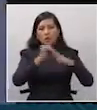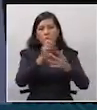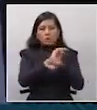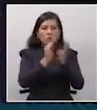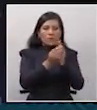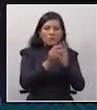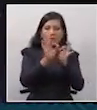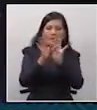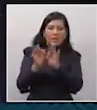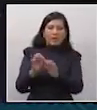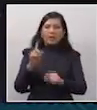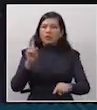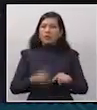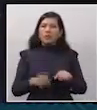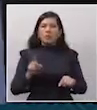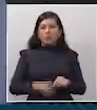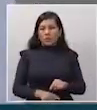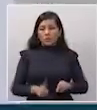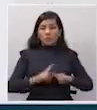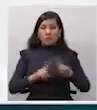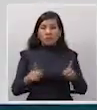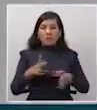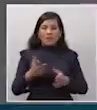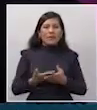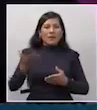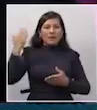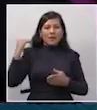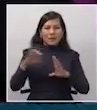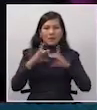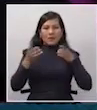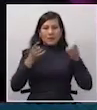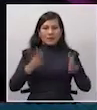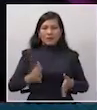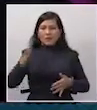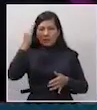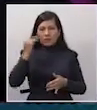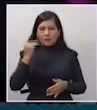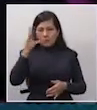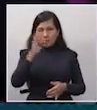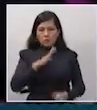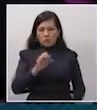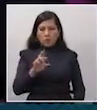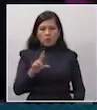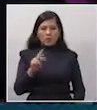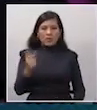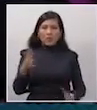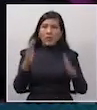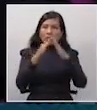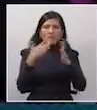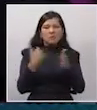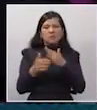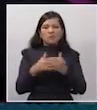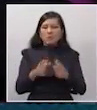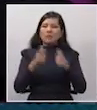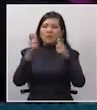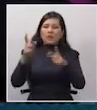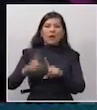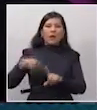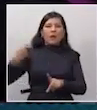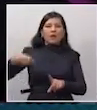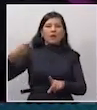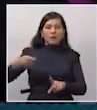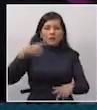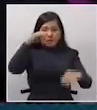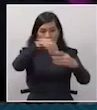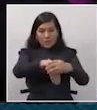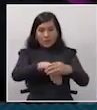modificación o alteración de la estructura. Sin embargo, el anterior directorio, a la cabeza del arquitecto Colpari, esta casa la han dado en alquiler, han hecho